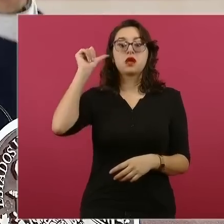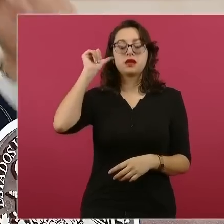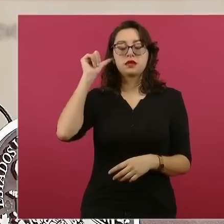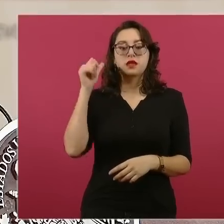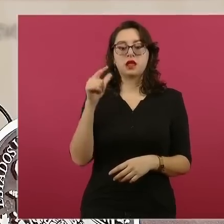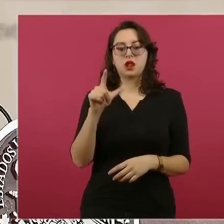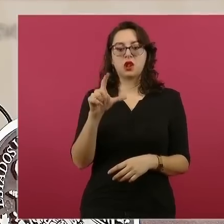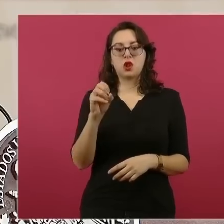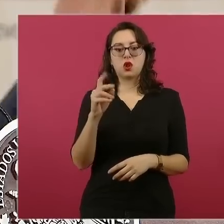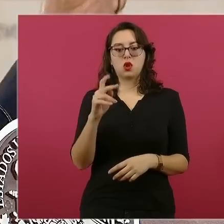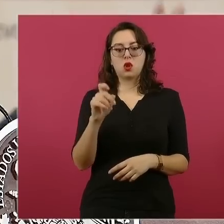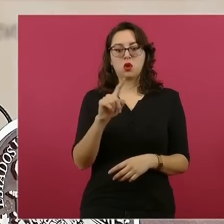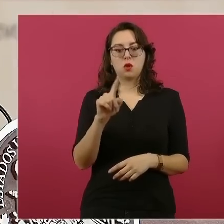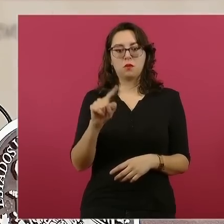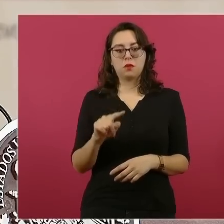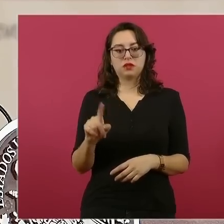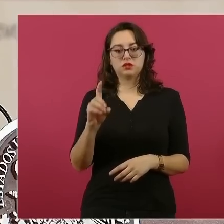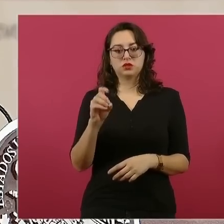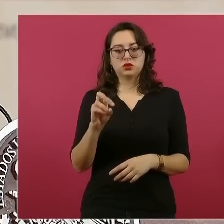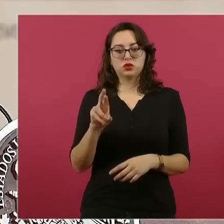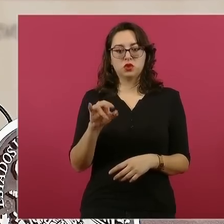¿no? En Francia,